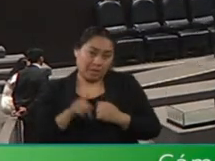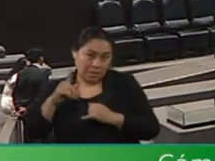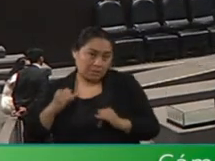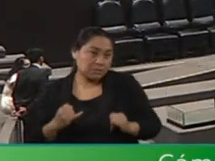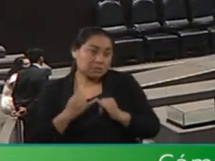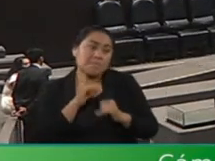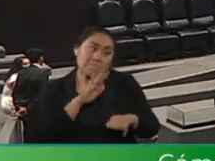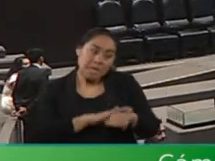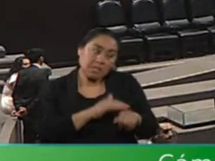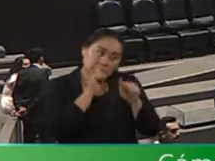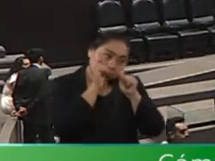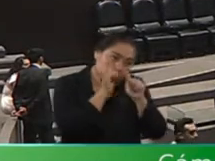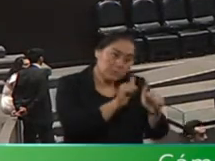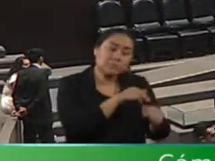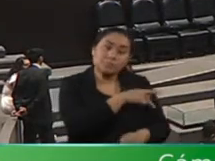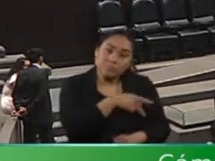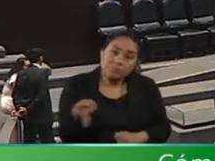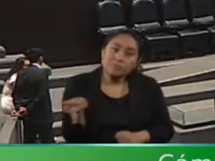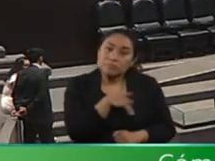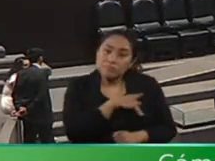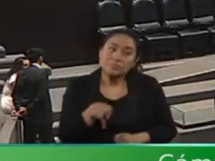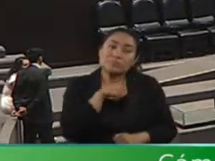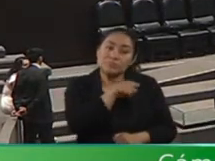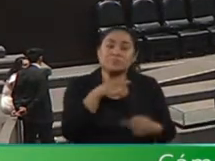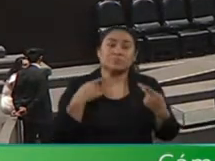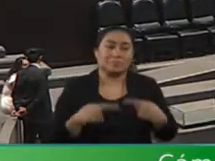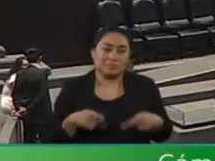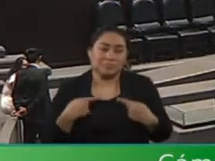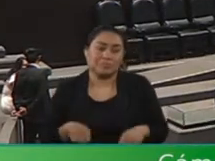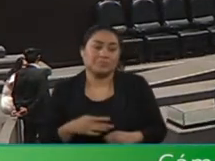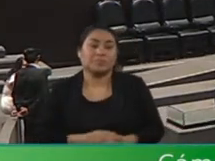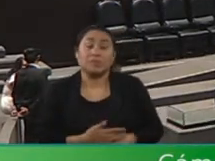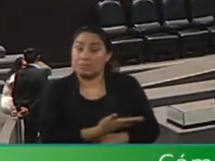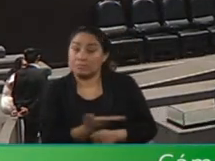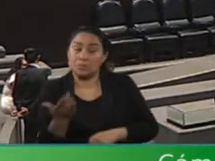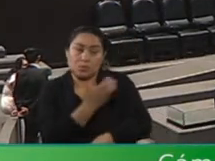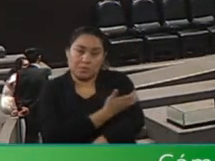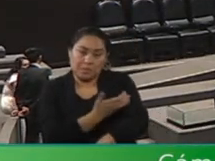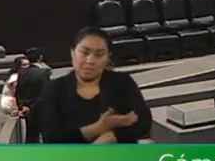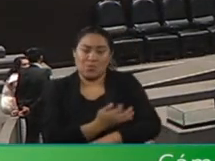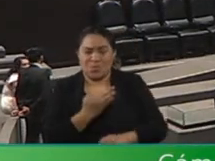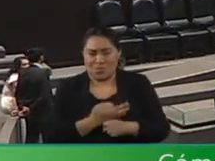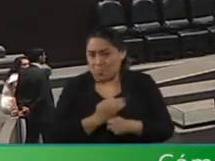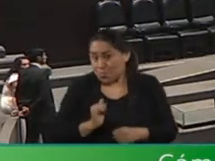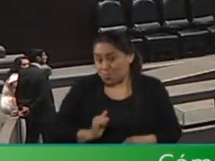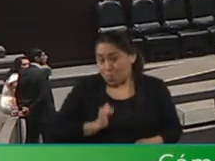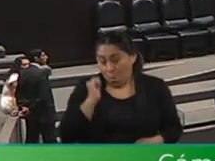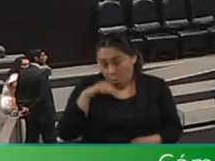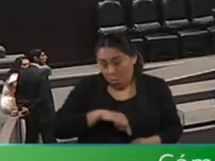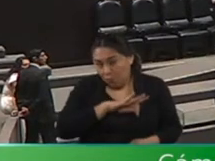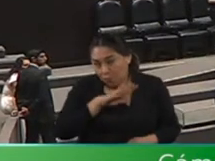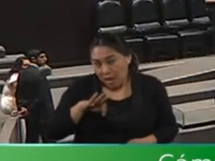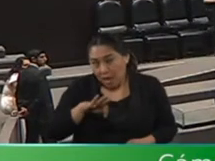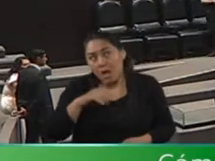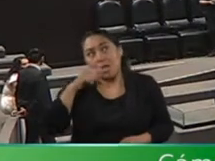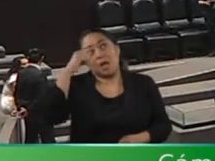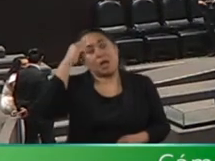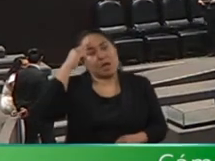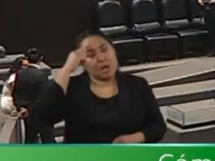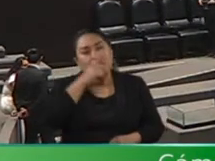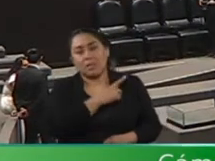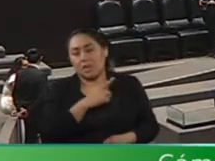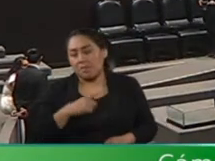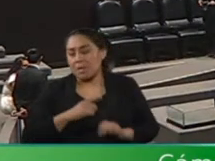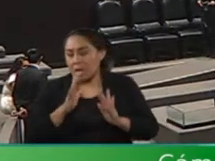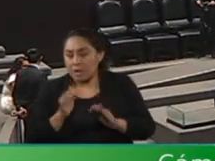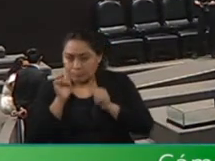para la rehabilitación de la persona compañeras y compañeros aprovechemos esta fecha para reflexionar sobre las acciones